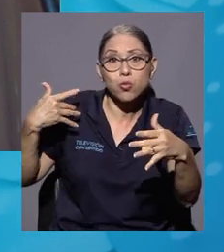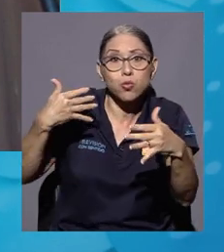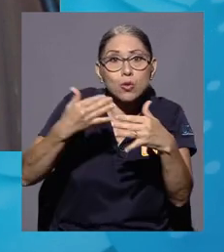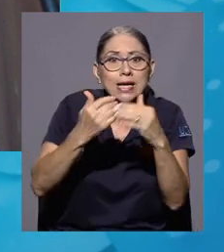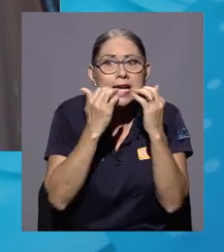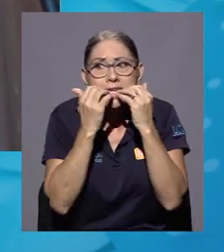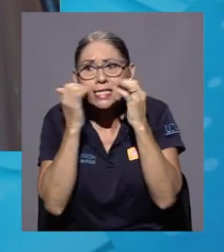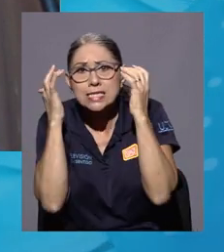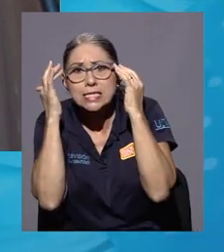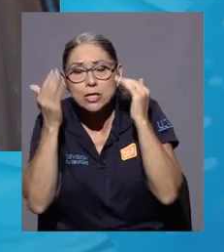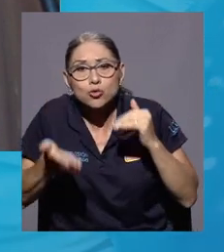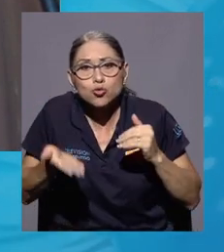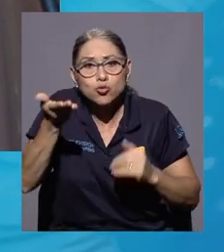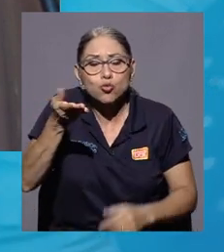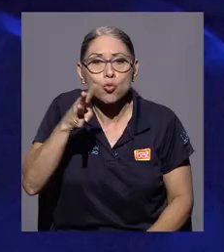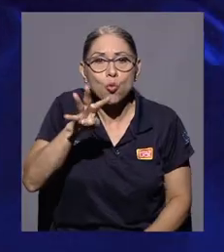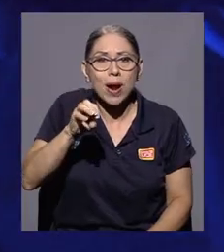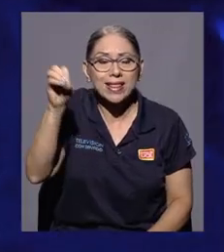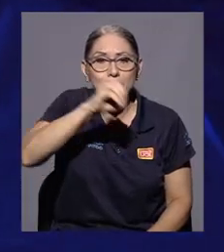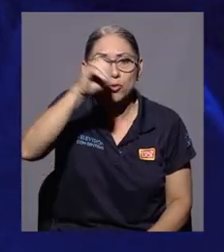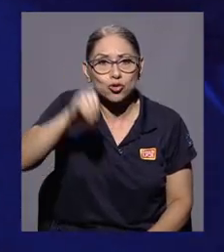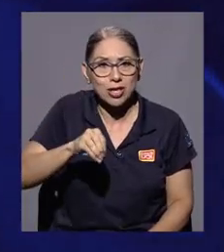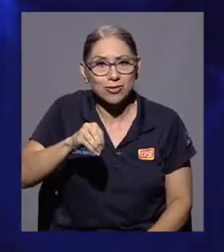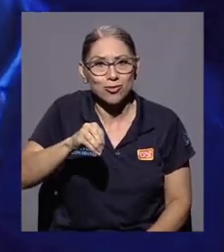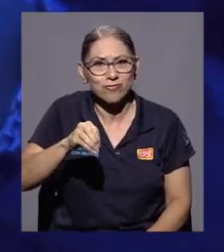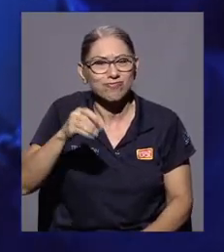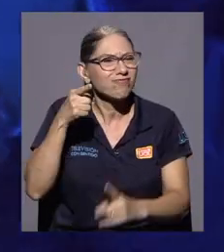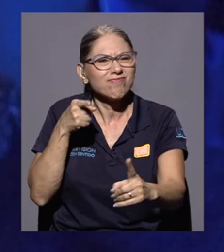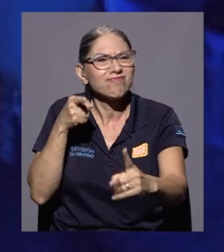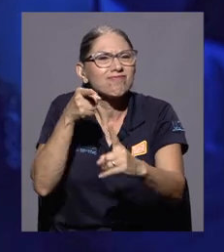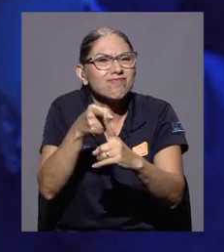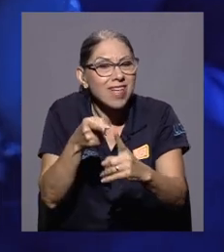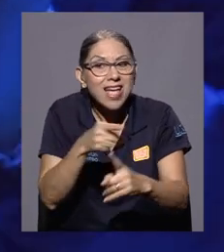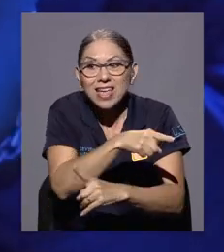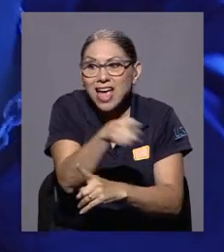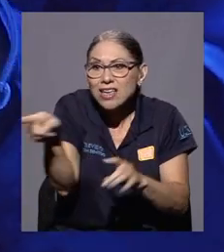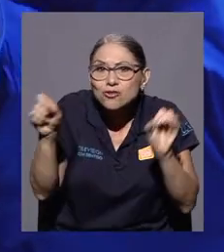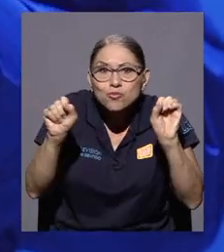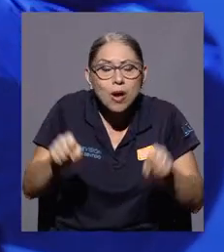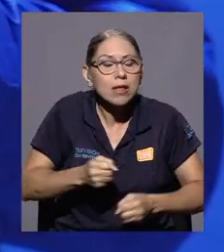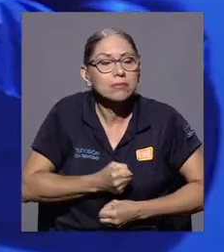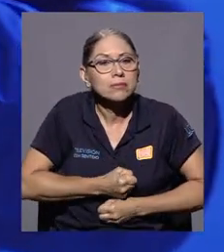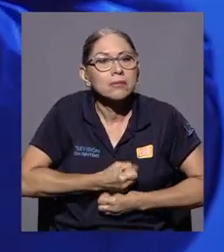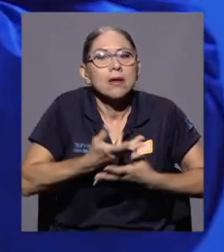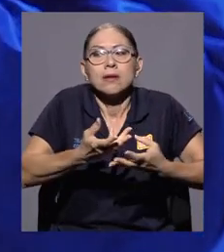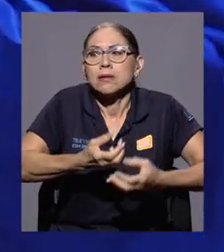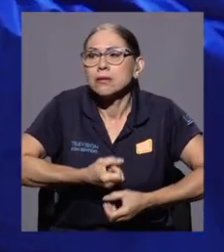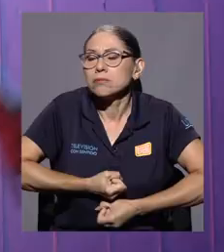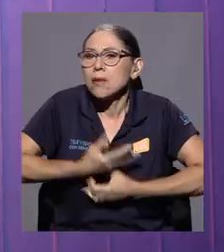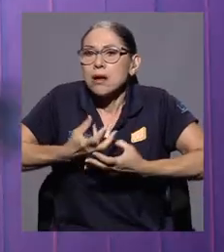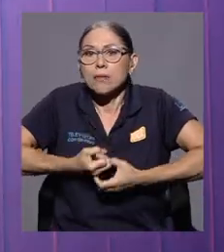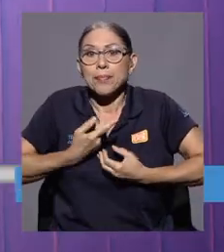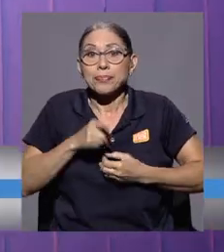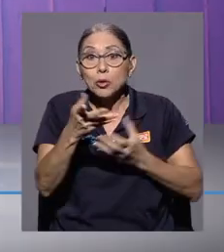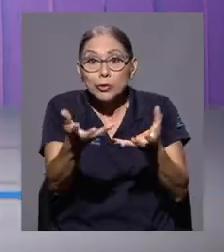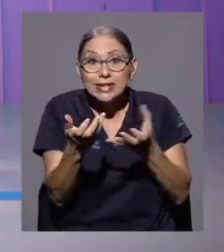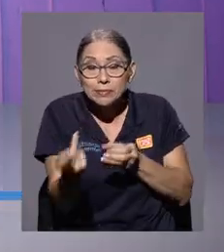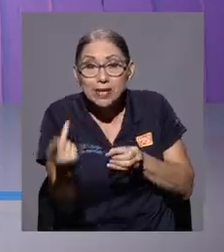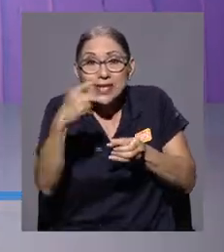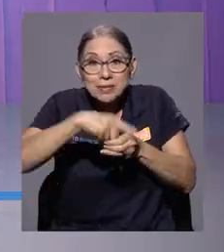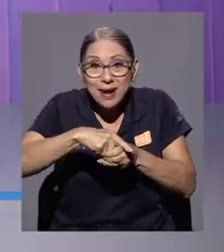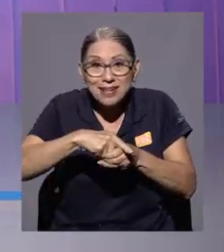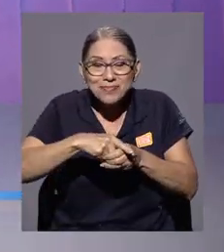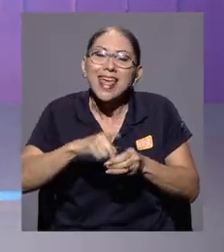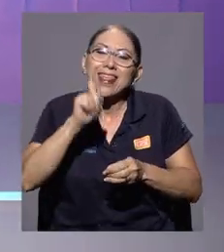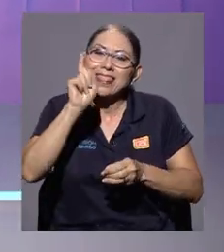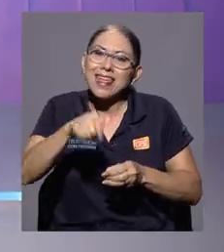había subido a un 40%. Entonces la idea también es como darles ese espacio de desahogo. Para participar,